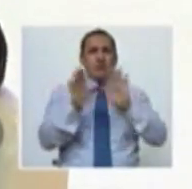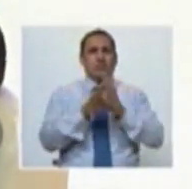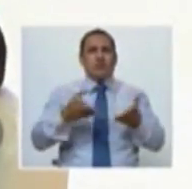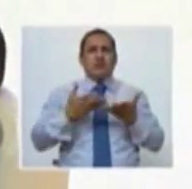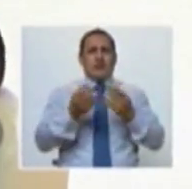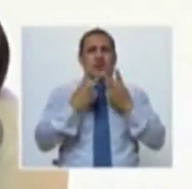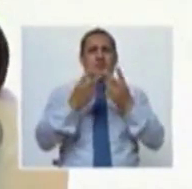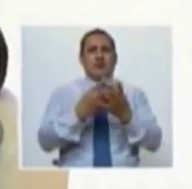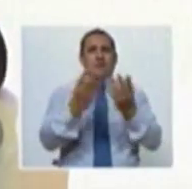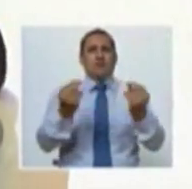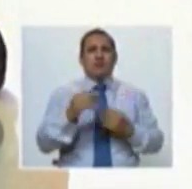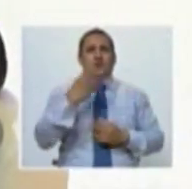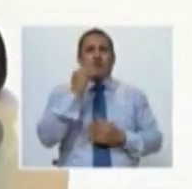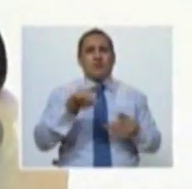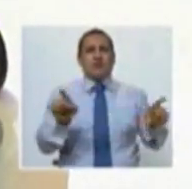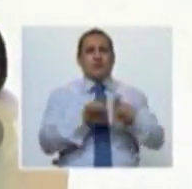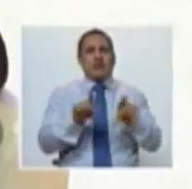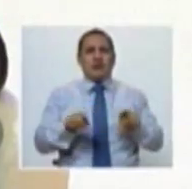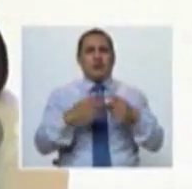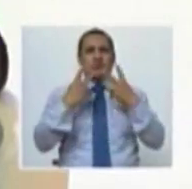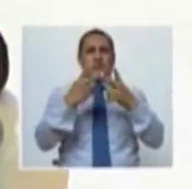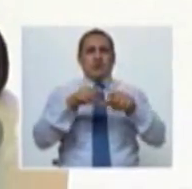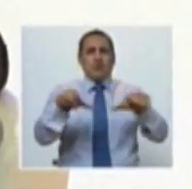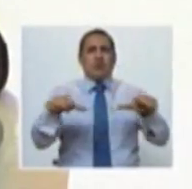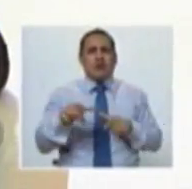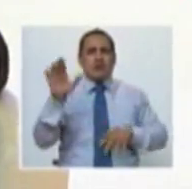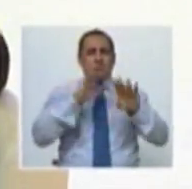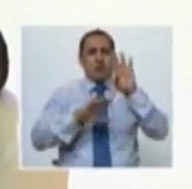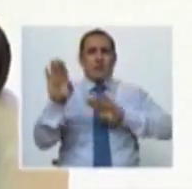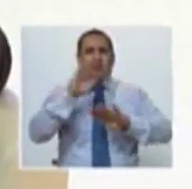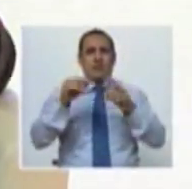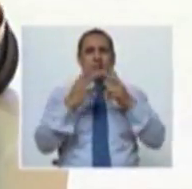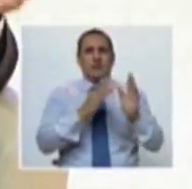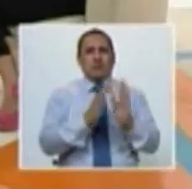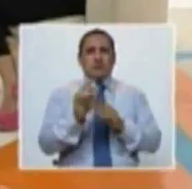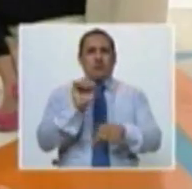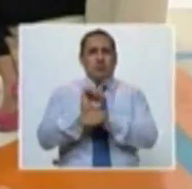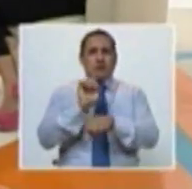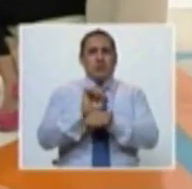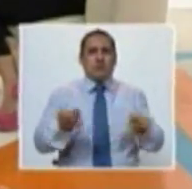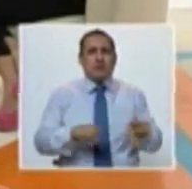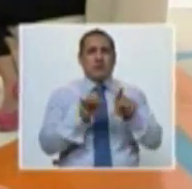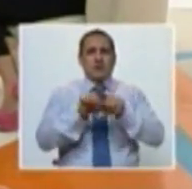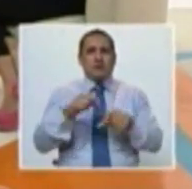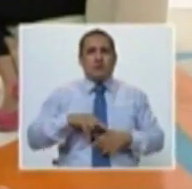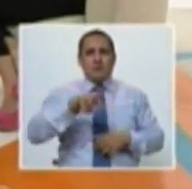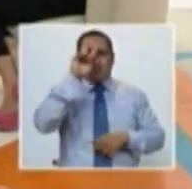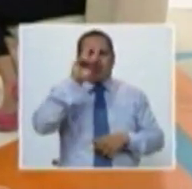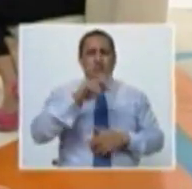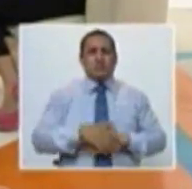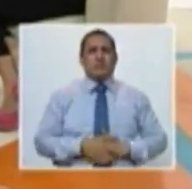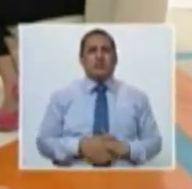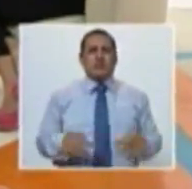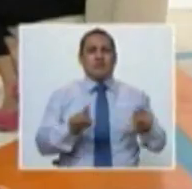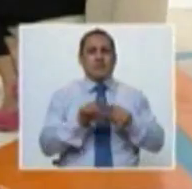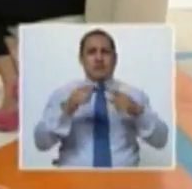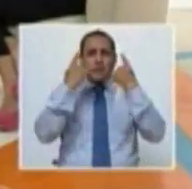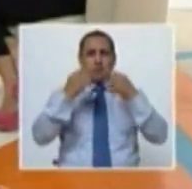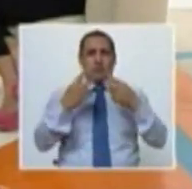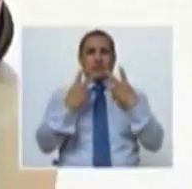a tener al alumno como el eje central de preocupación del proceso educativo y del país en su conjunto, ¿no? Y en esta